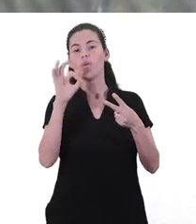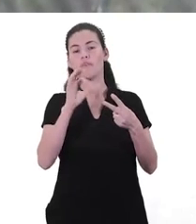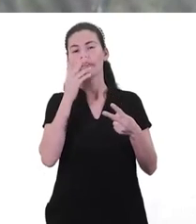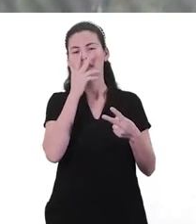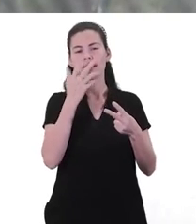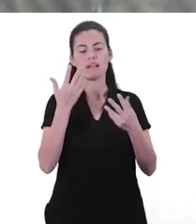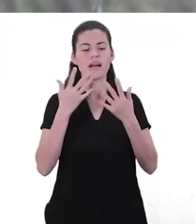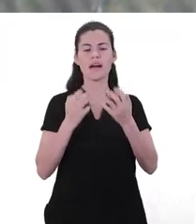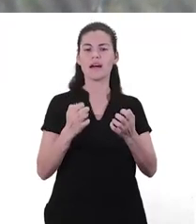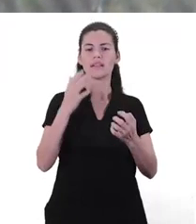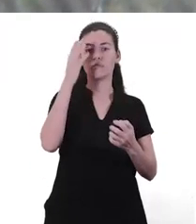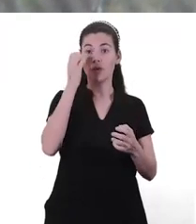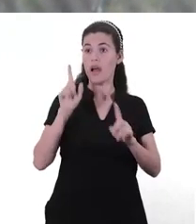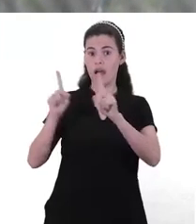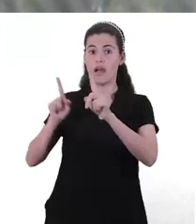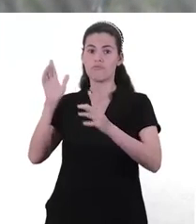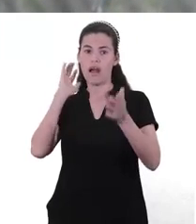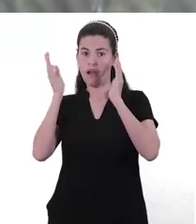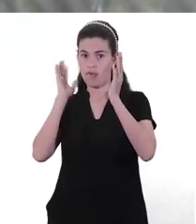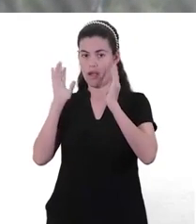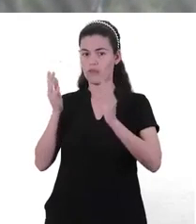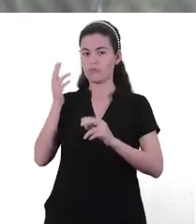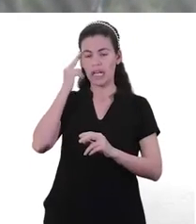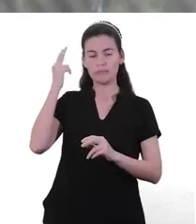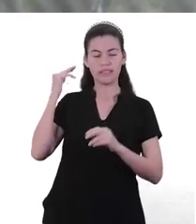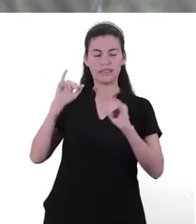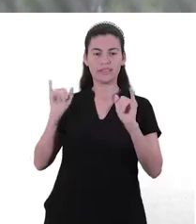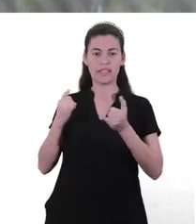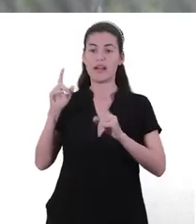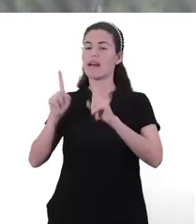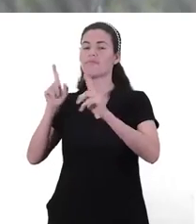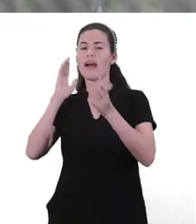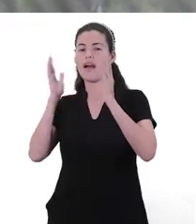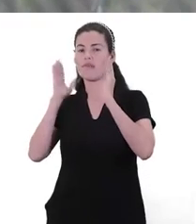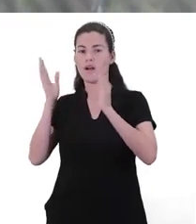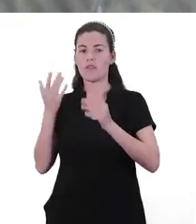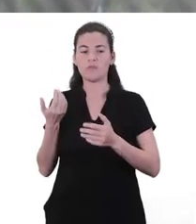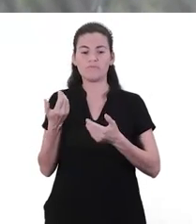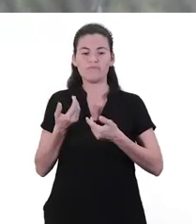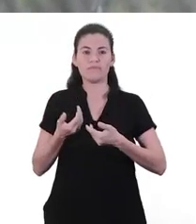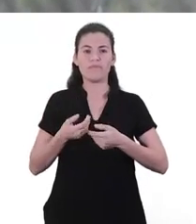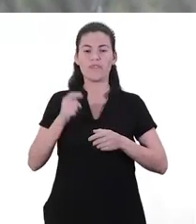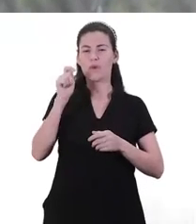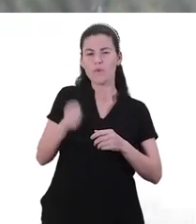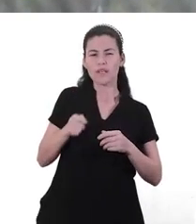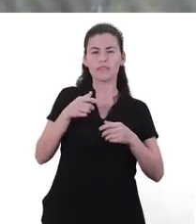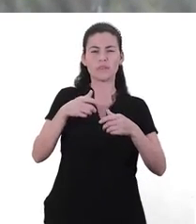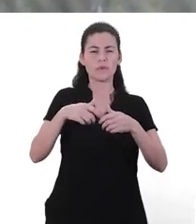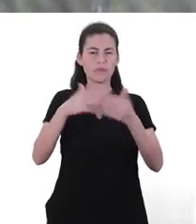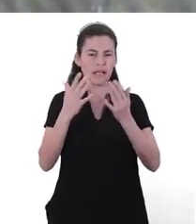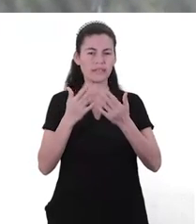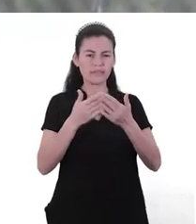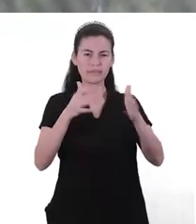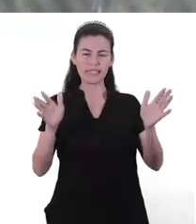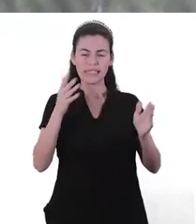porque hay casos de abogados, que es, ahora estoy estudiando teatro porque me cuesta mucho desenvolverme o hablar en